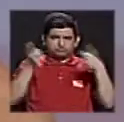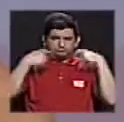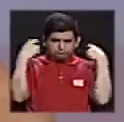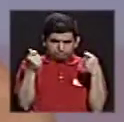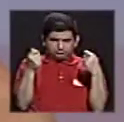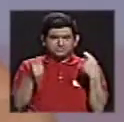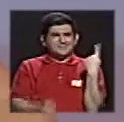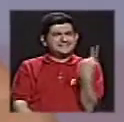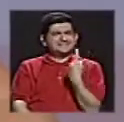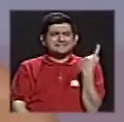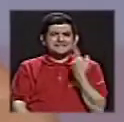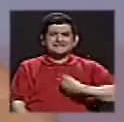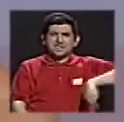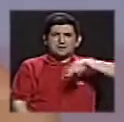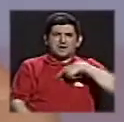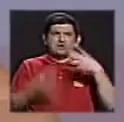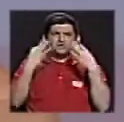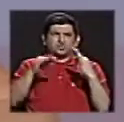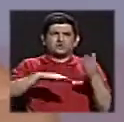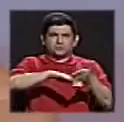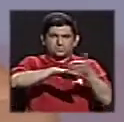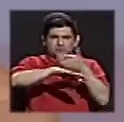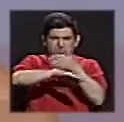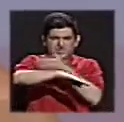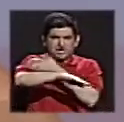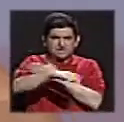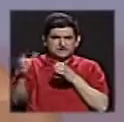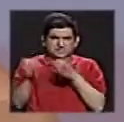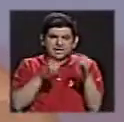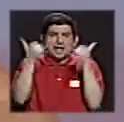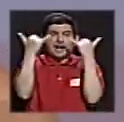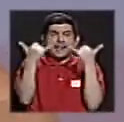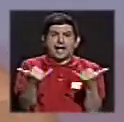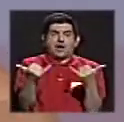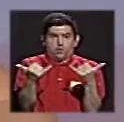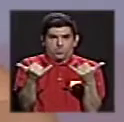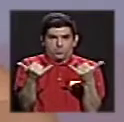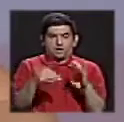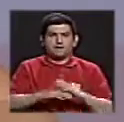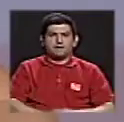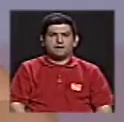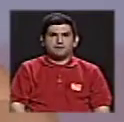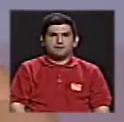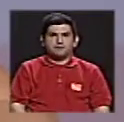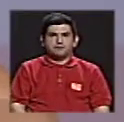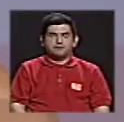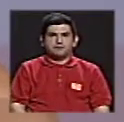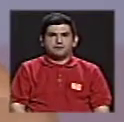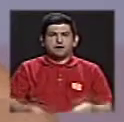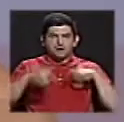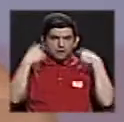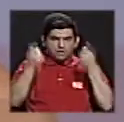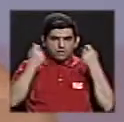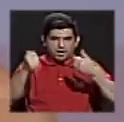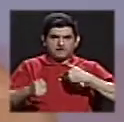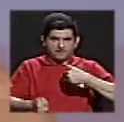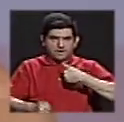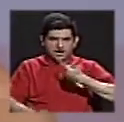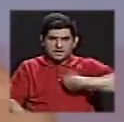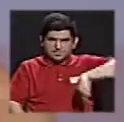Y siempre hemos podido salir adelante con la comercialización. Ahora con la feria que